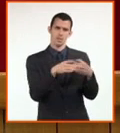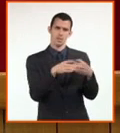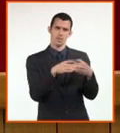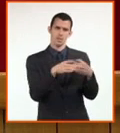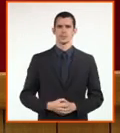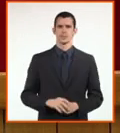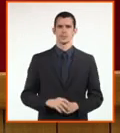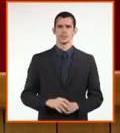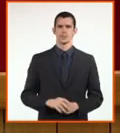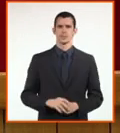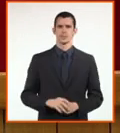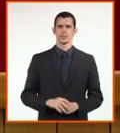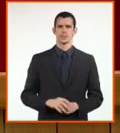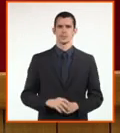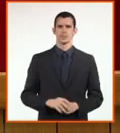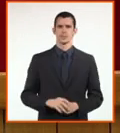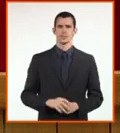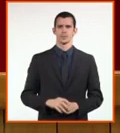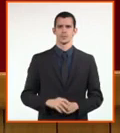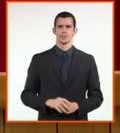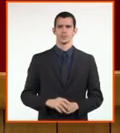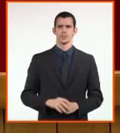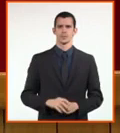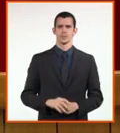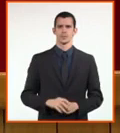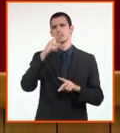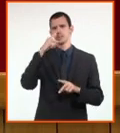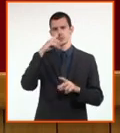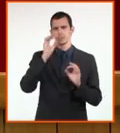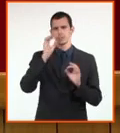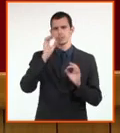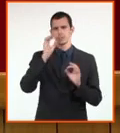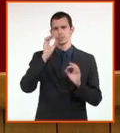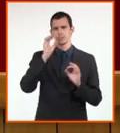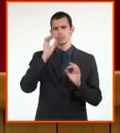secretaria de la Unión de Jóvenes Comunistas, y Julio Emilio Morejón